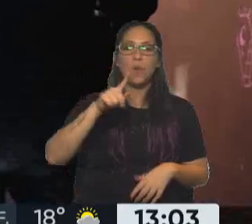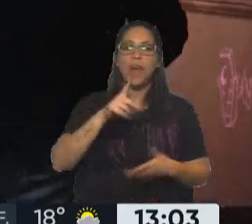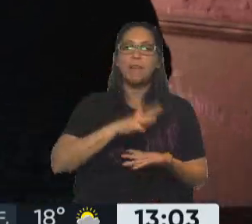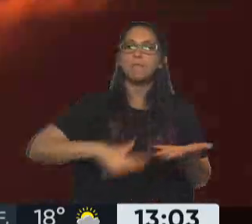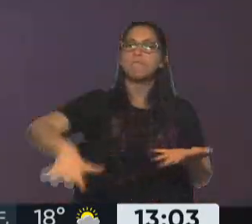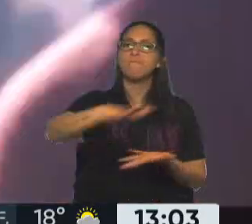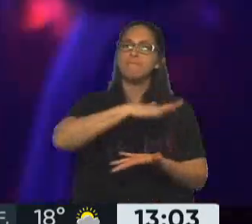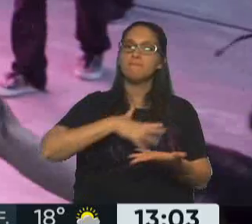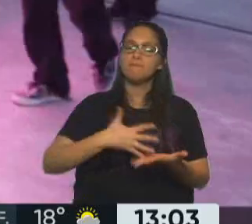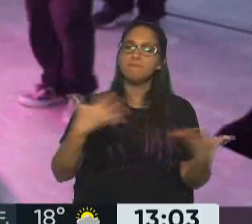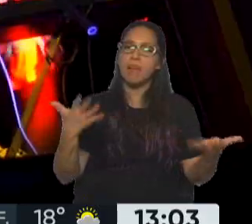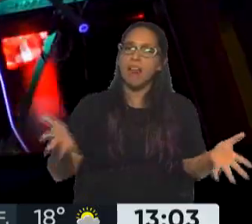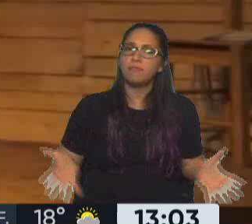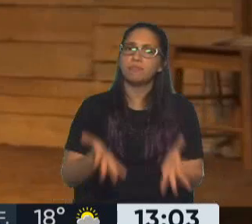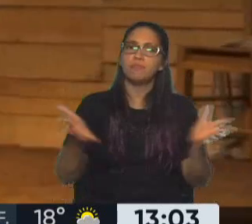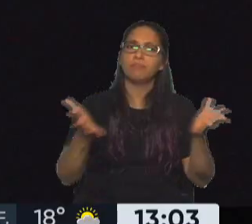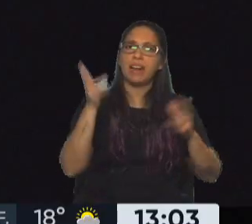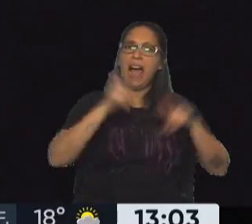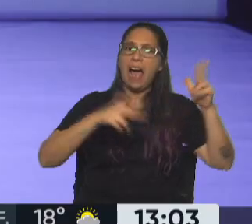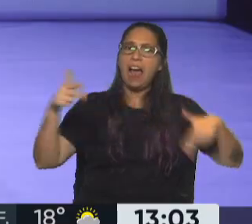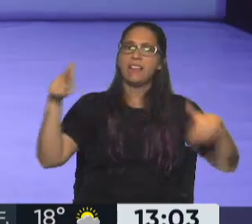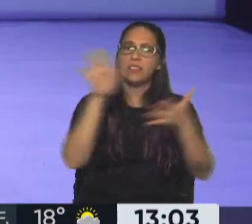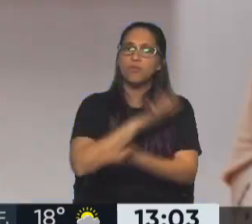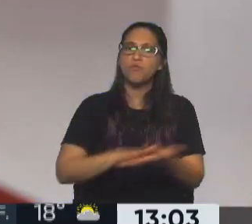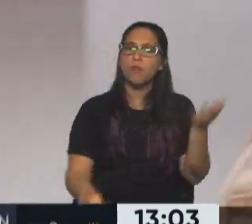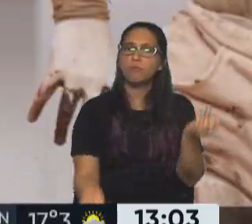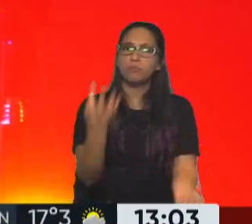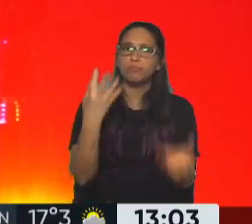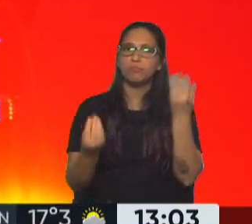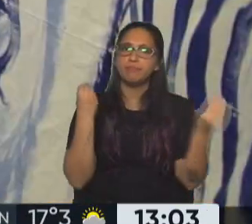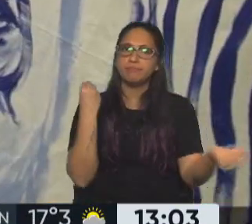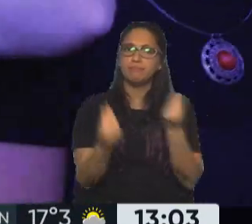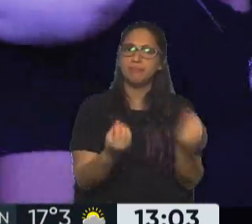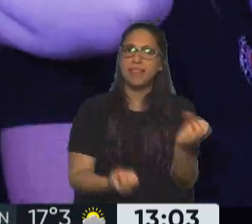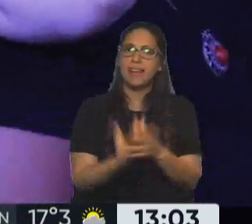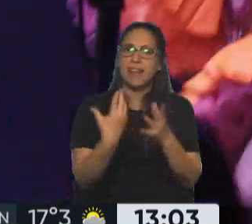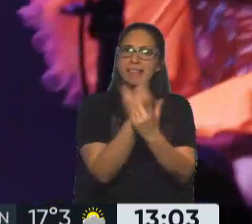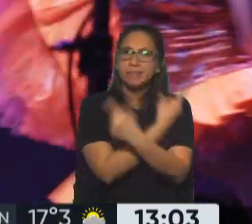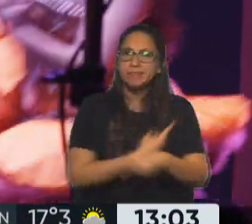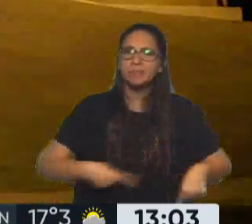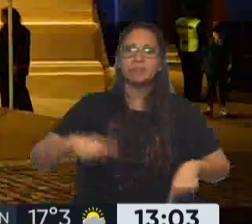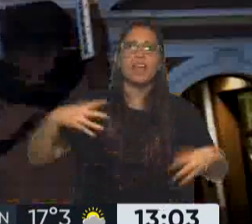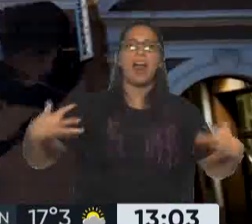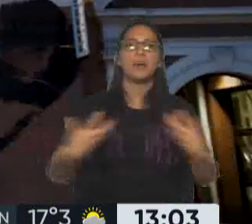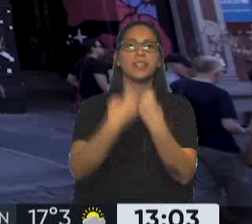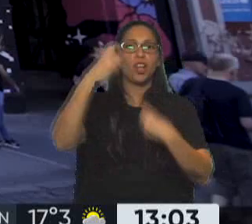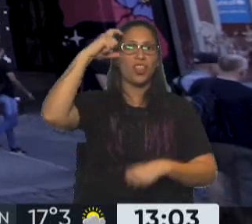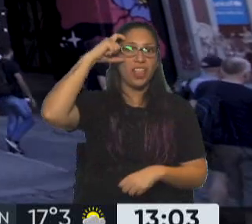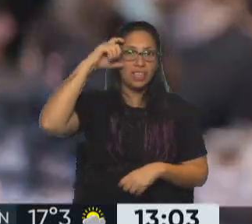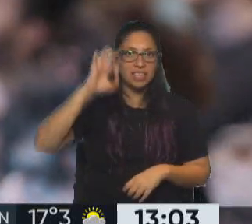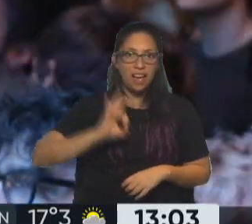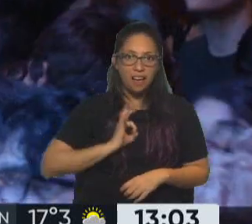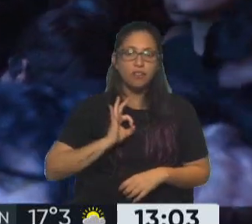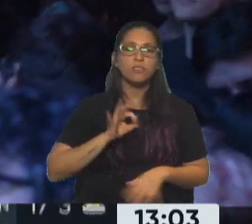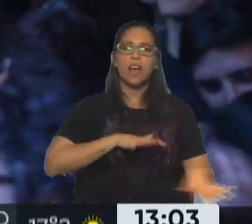motoriza el arte de vanguardia, los nuevos artistas, las nuevos creadores, que cumple 10 años y que tiene